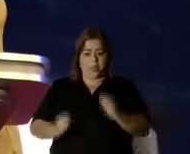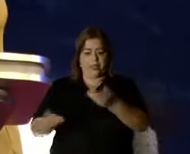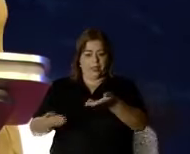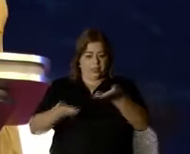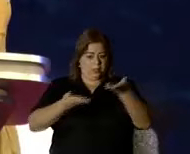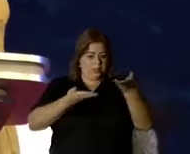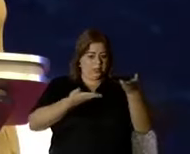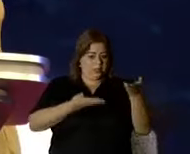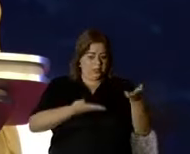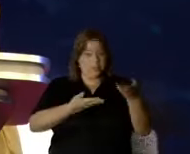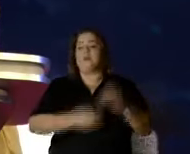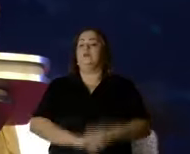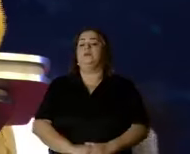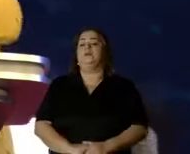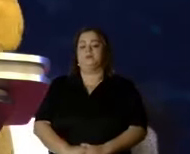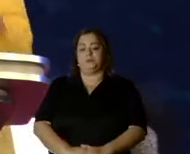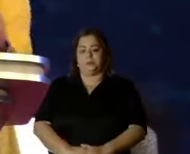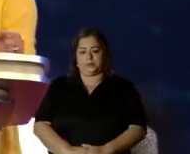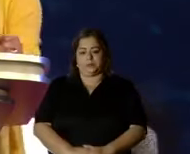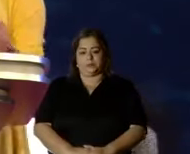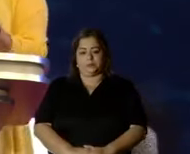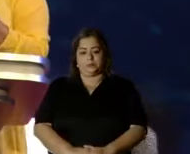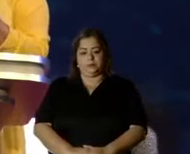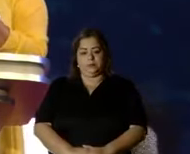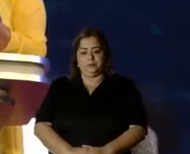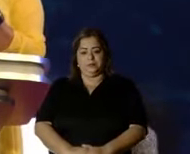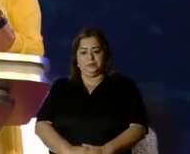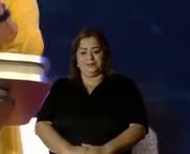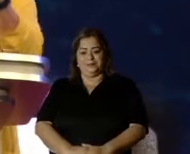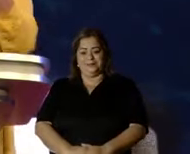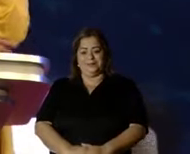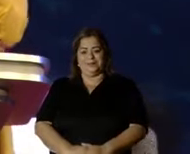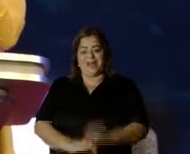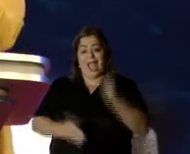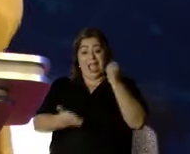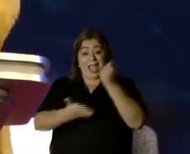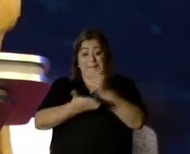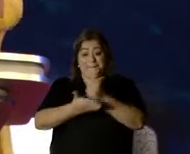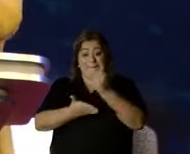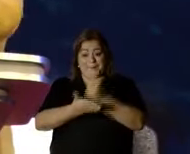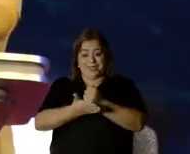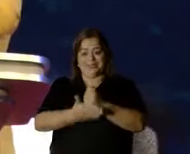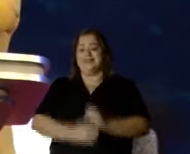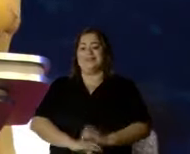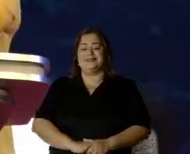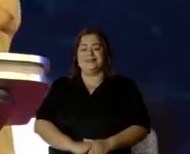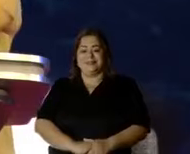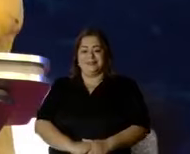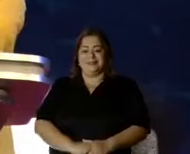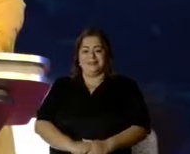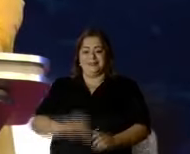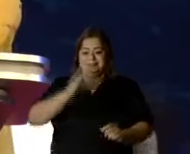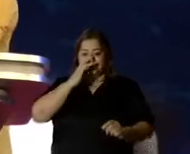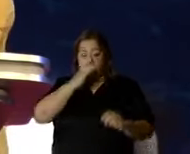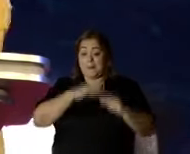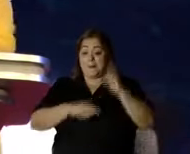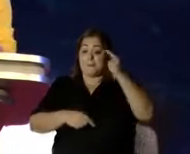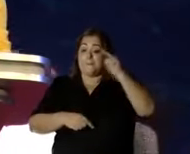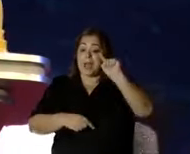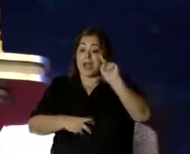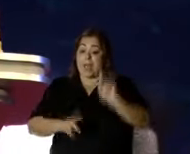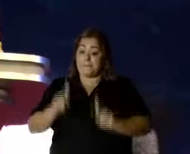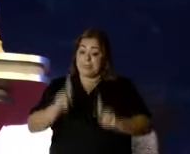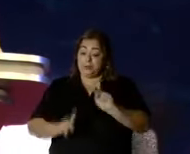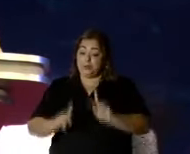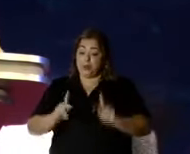tenía mucha fe el jueves, pues, y la tiene hoy, amén. Amén. Esto es cuestión de fe. Y para el que cree, todas las cosas son